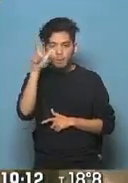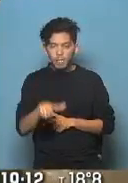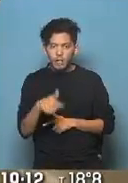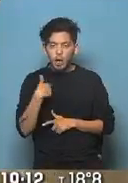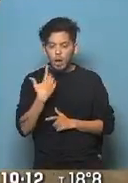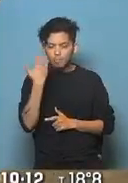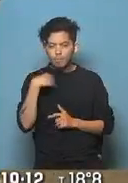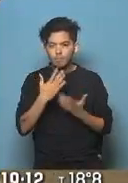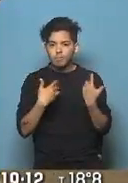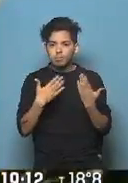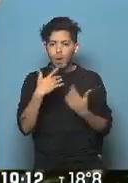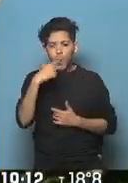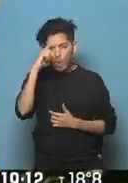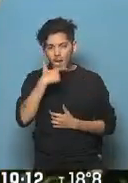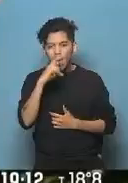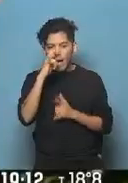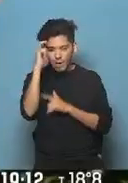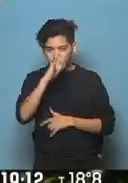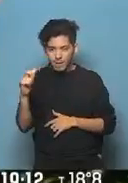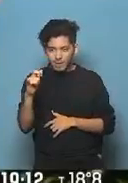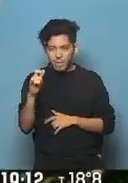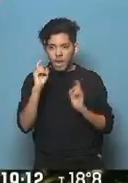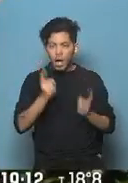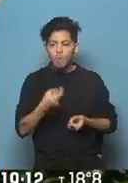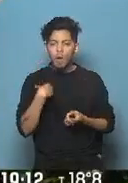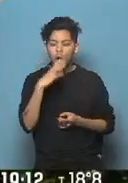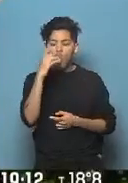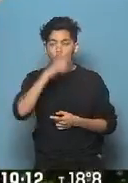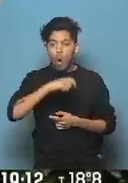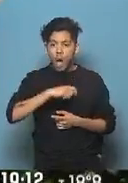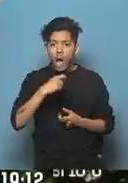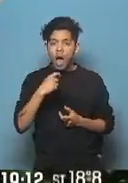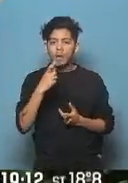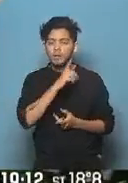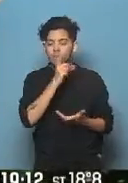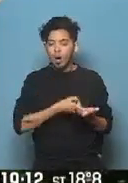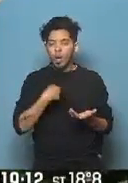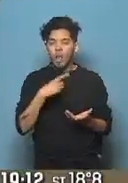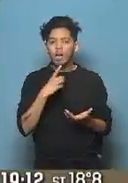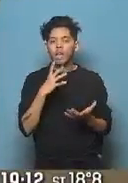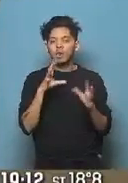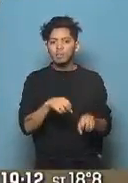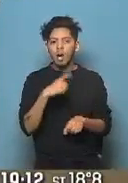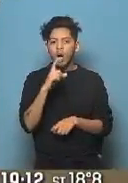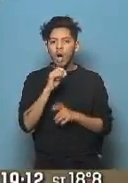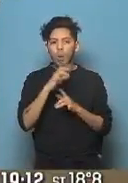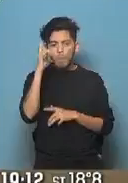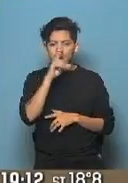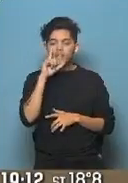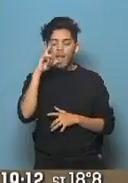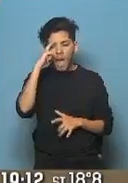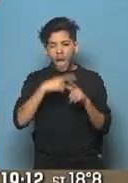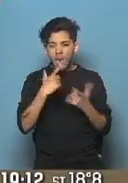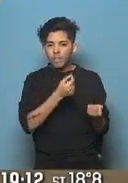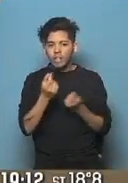ese momento Sergio Velázquez. Claudio Bonadío también libró órdenes de detención contra Raúl Copetti, ex tesorero del Frente para